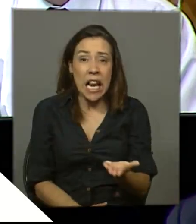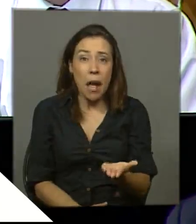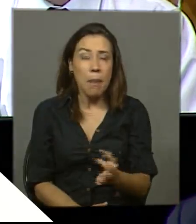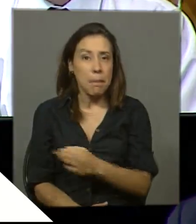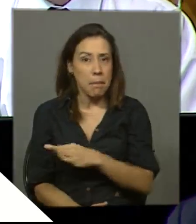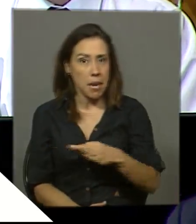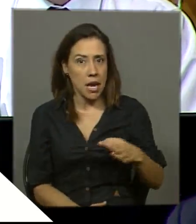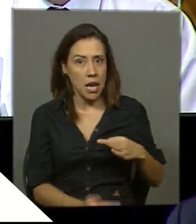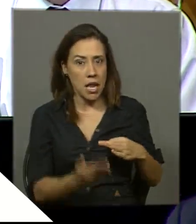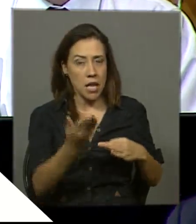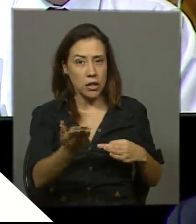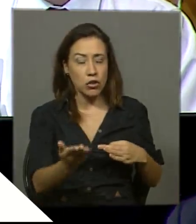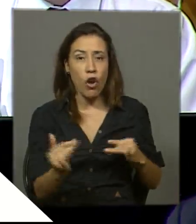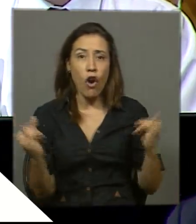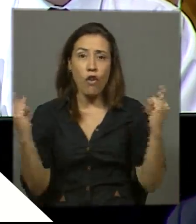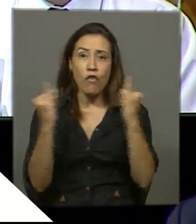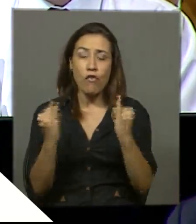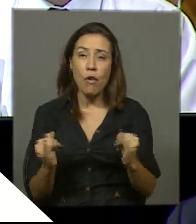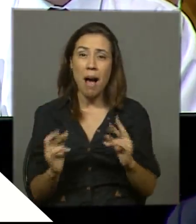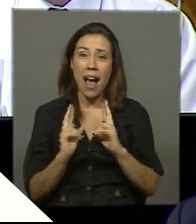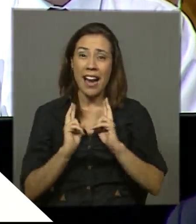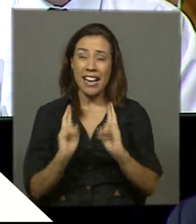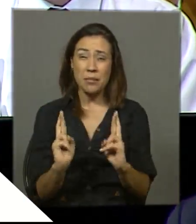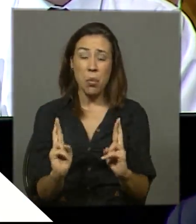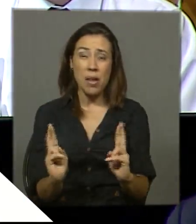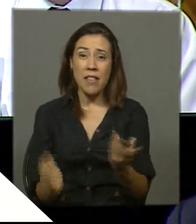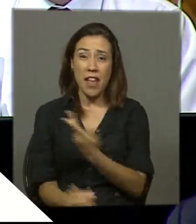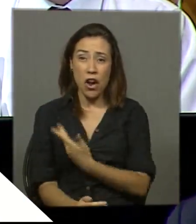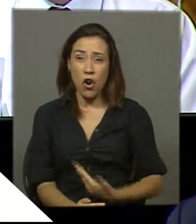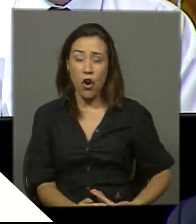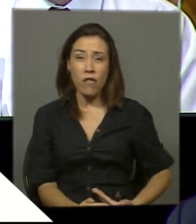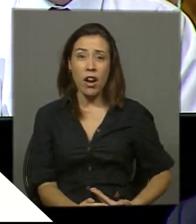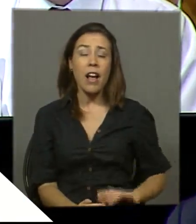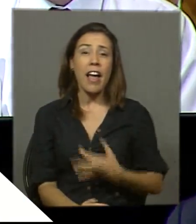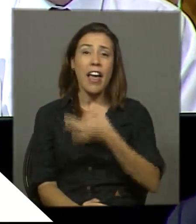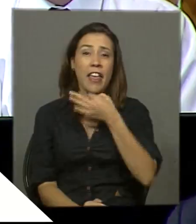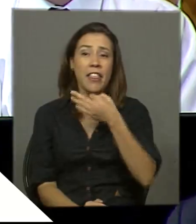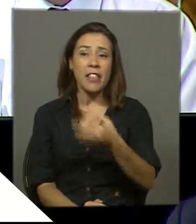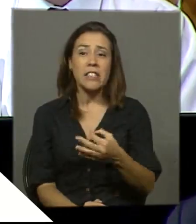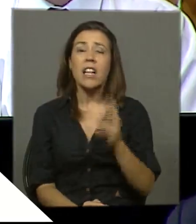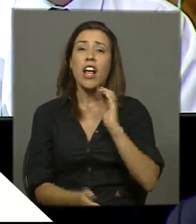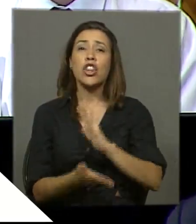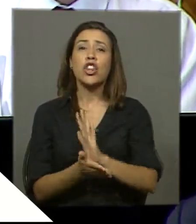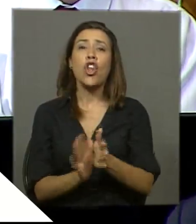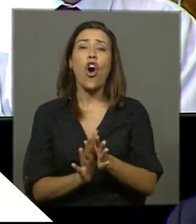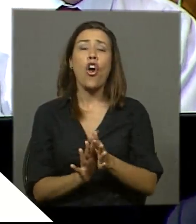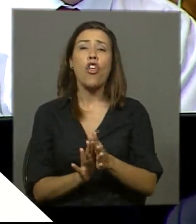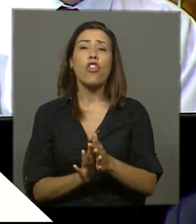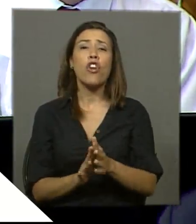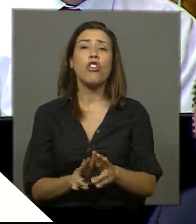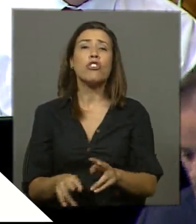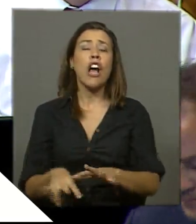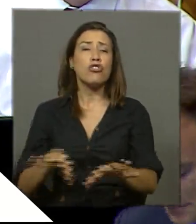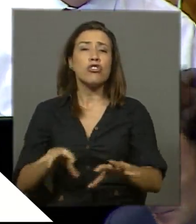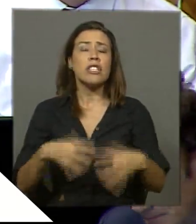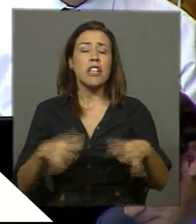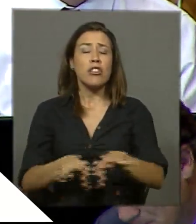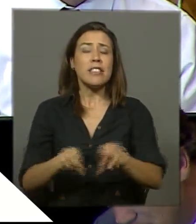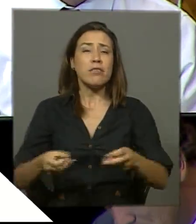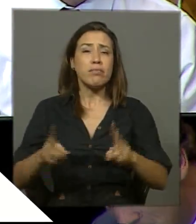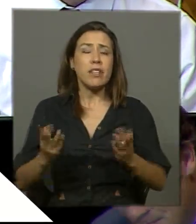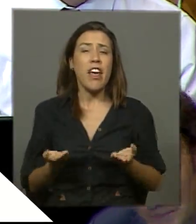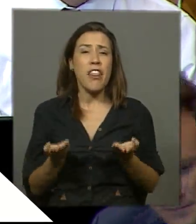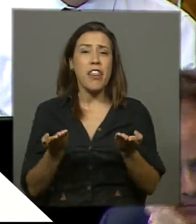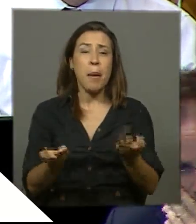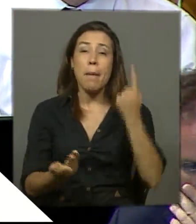ministro la forma de responder del gobierno es señalando que están todos los recursos disponibles